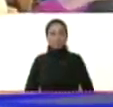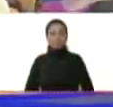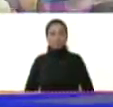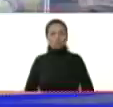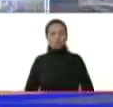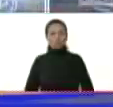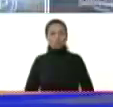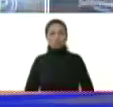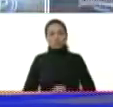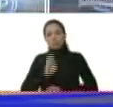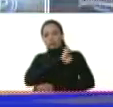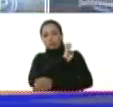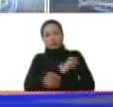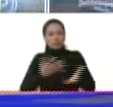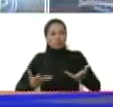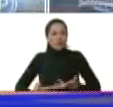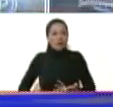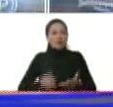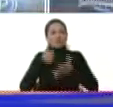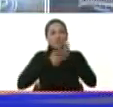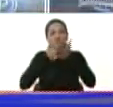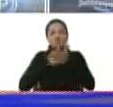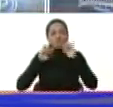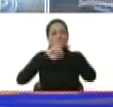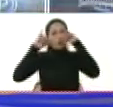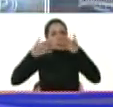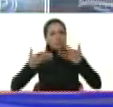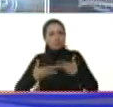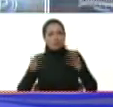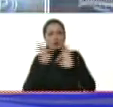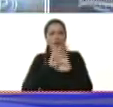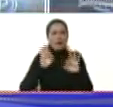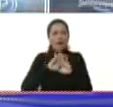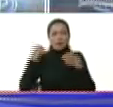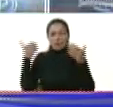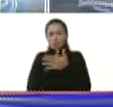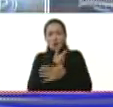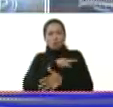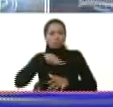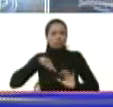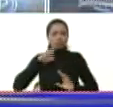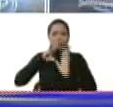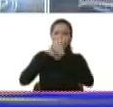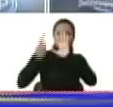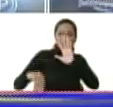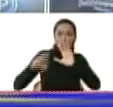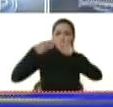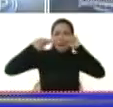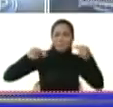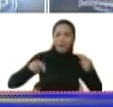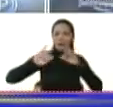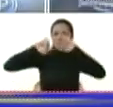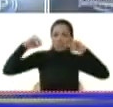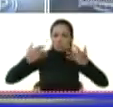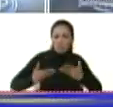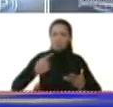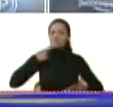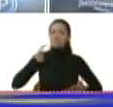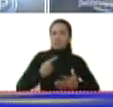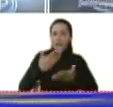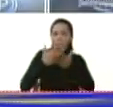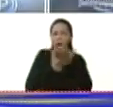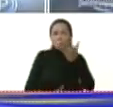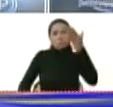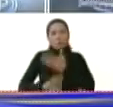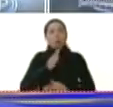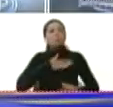y energía y ganas de lucha y felicidad. Nadie nos quitó el derecho a la paz y la felicidad, lo dije. Vamos